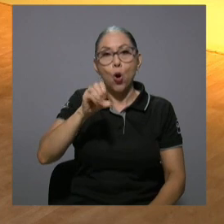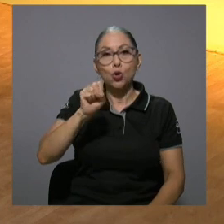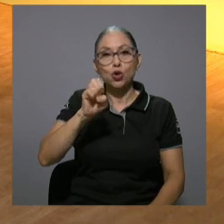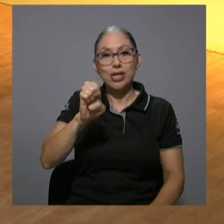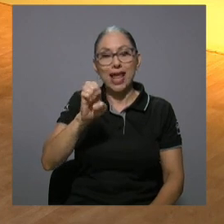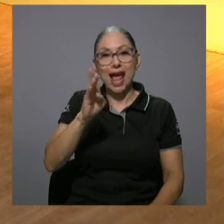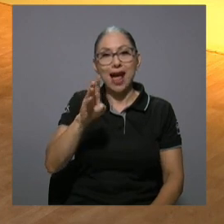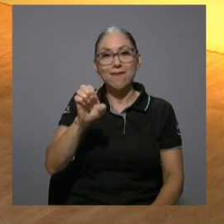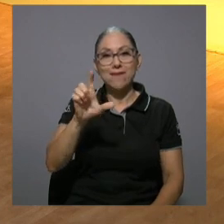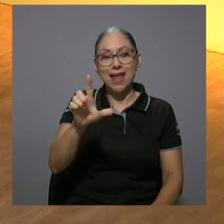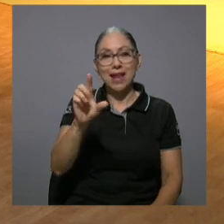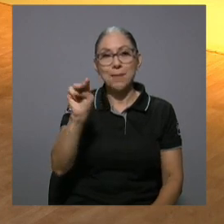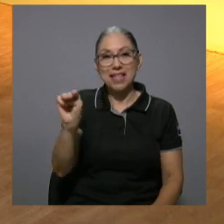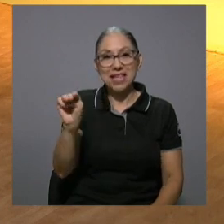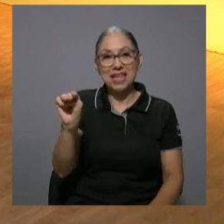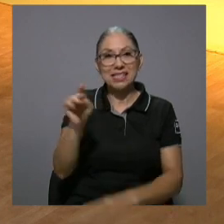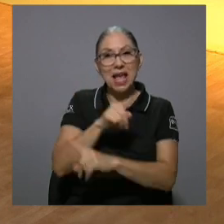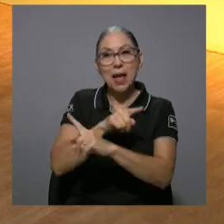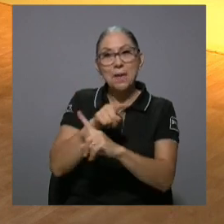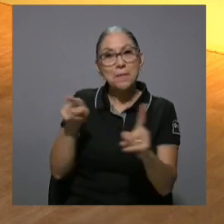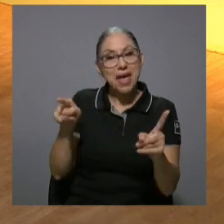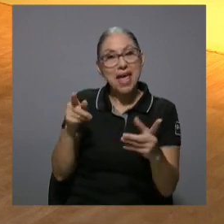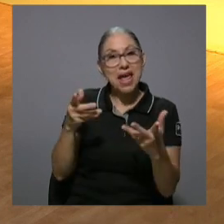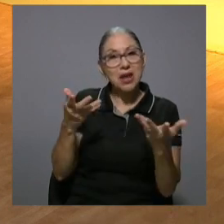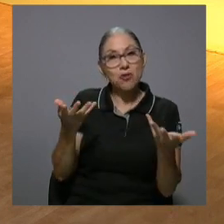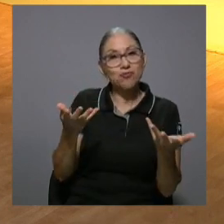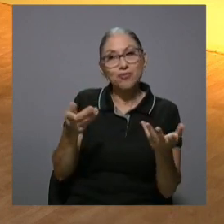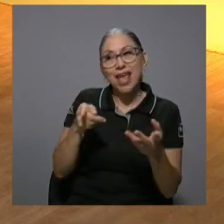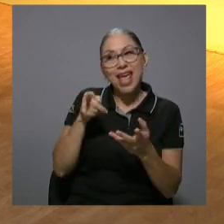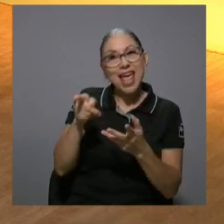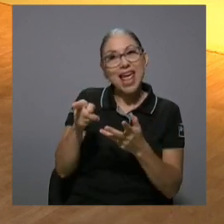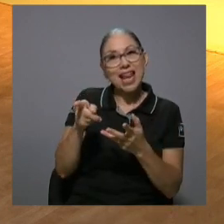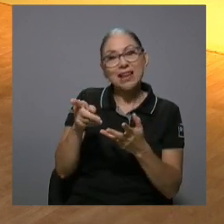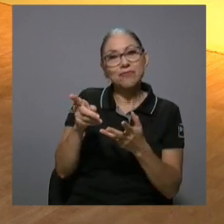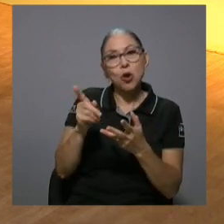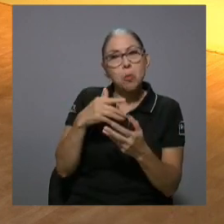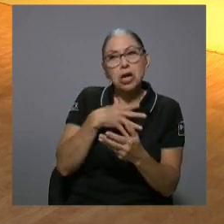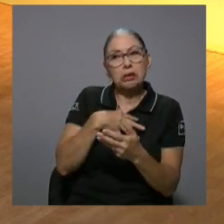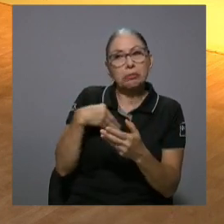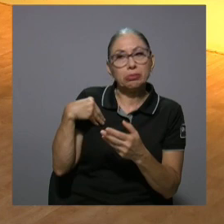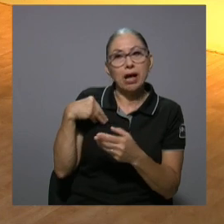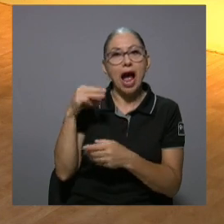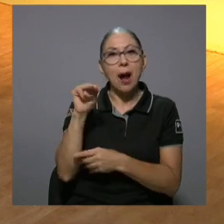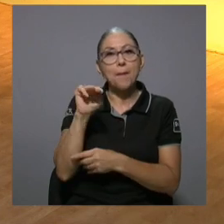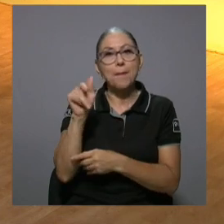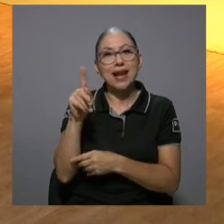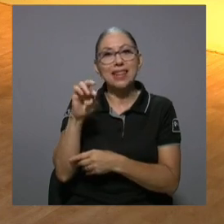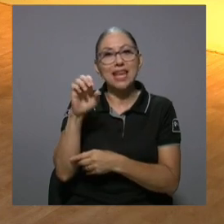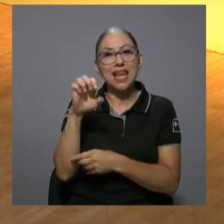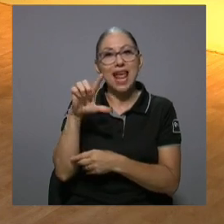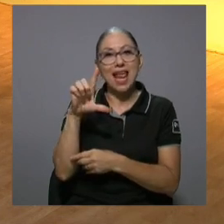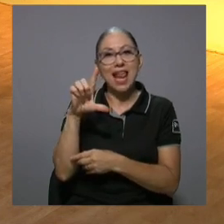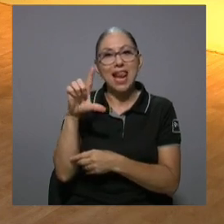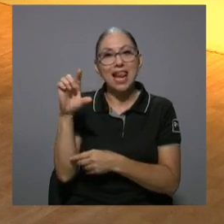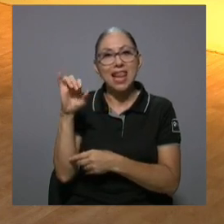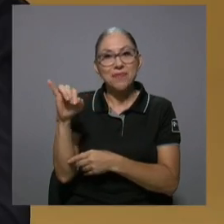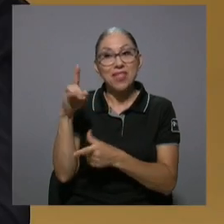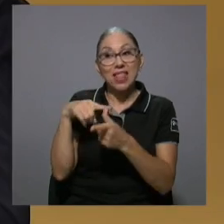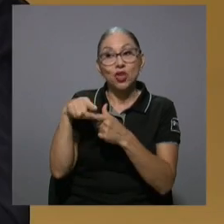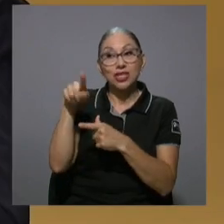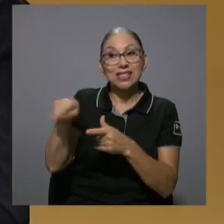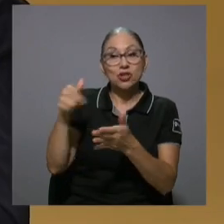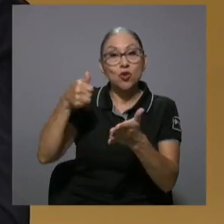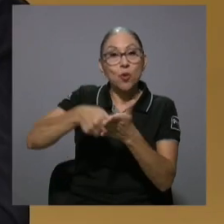una persona que no tiene la atracción de Martinelli. Entonces muchos de esos votos se van a filtrar hacia otros partidos. El